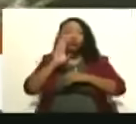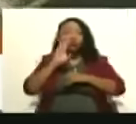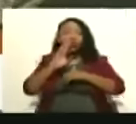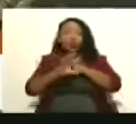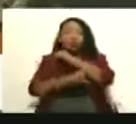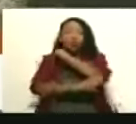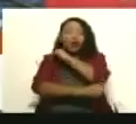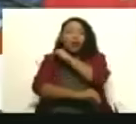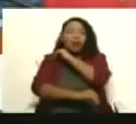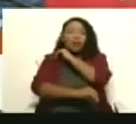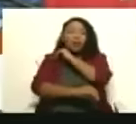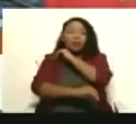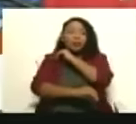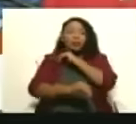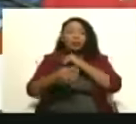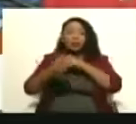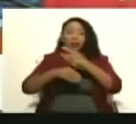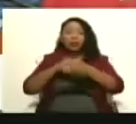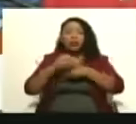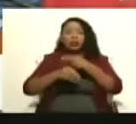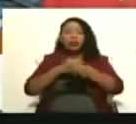un despropósito que está cometiendo